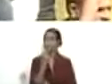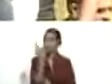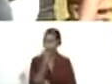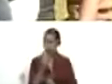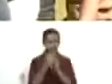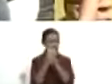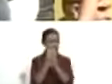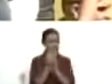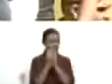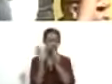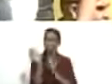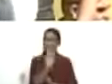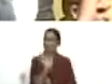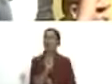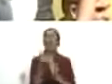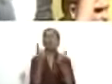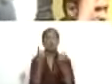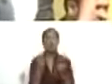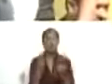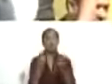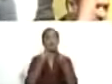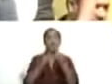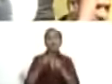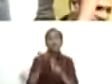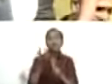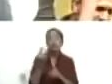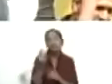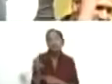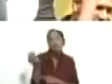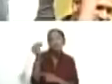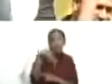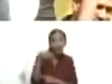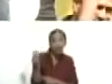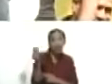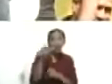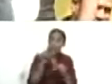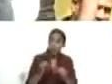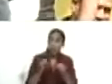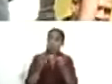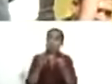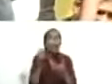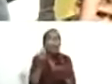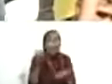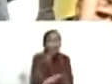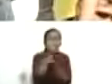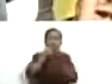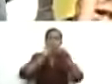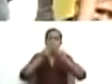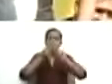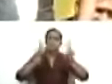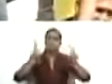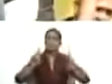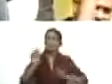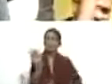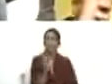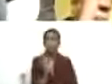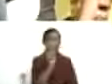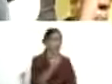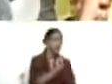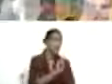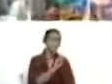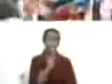basta rezar, hacen falta muchas cosas para conseguir la paz.